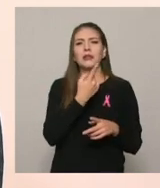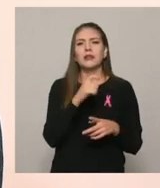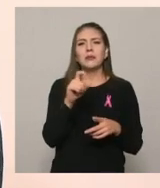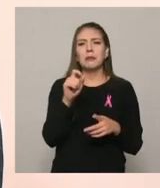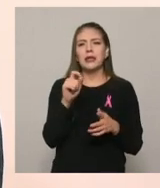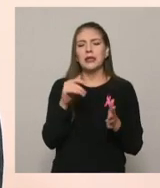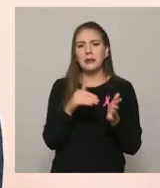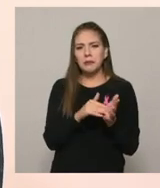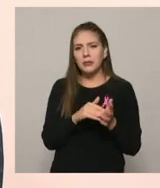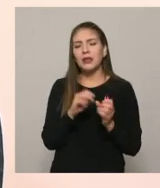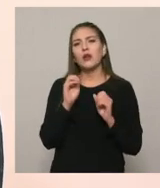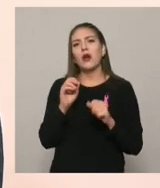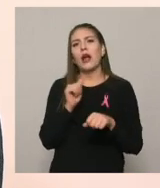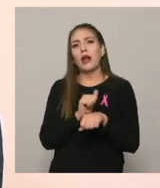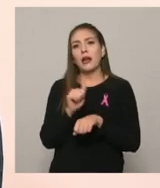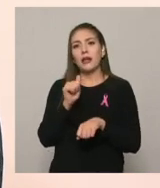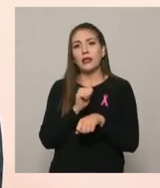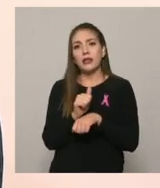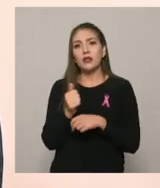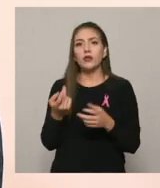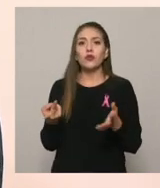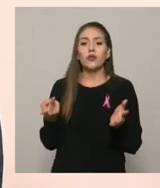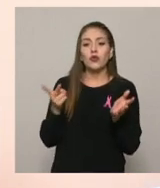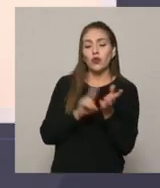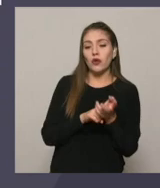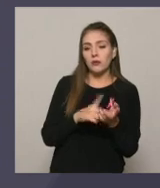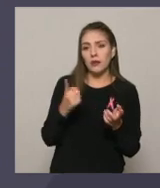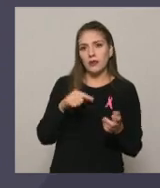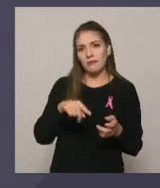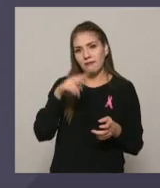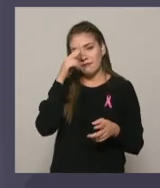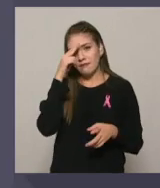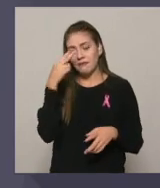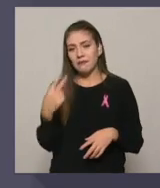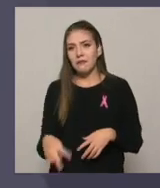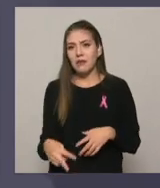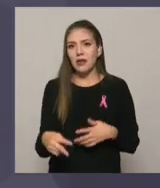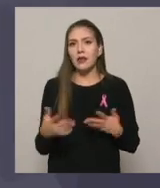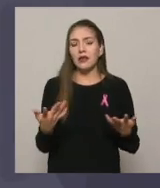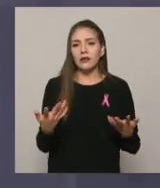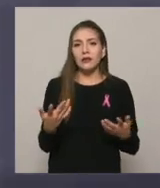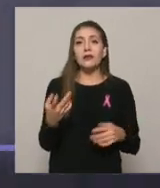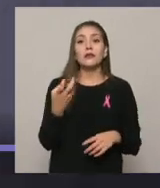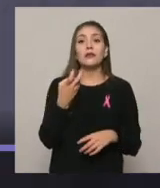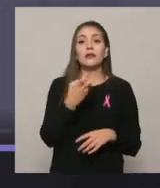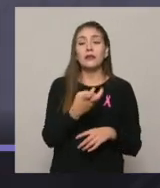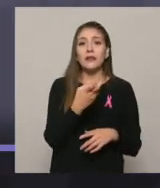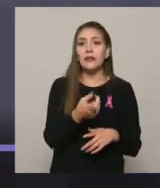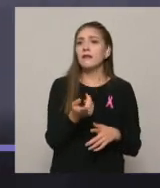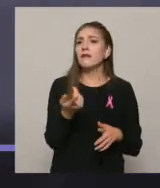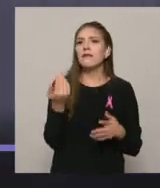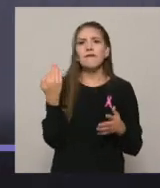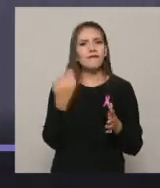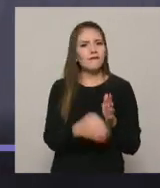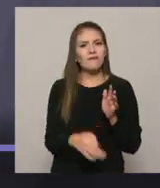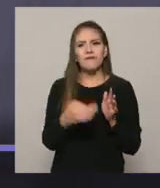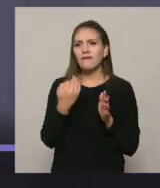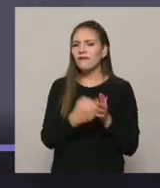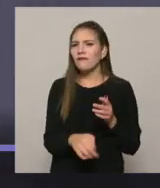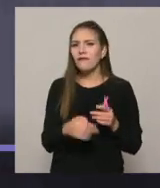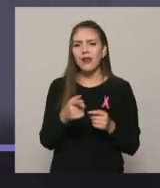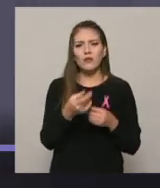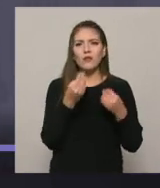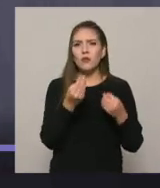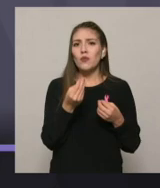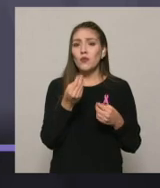o Argentina, que tiene el doble de investigadores que tiene México, somos fiel reflejo del poco impacto y de la poca